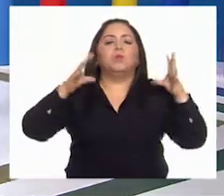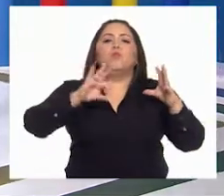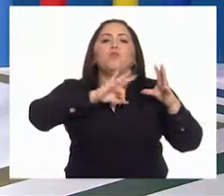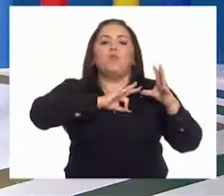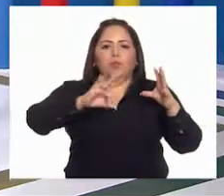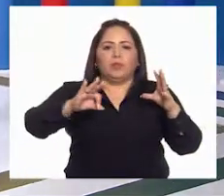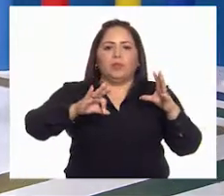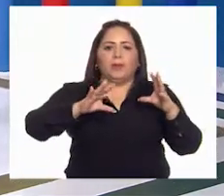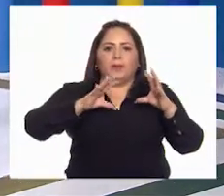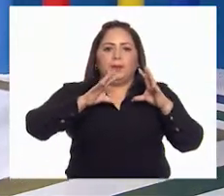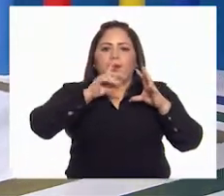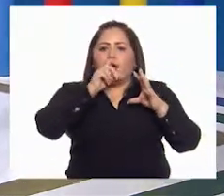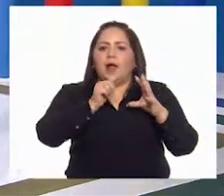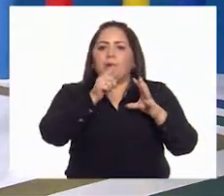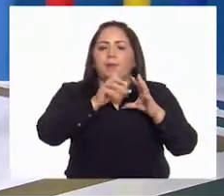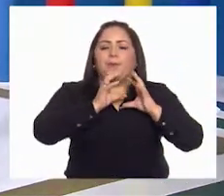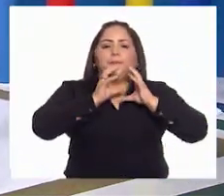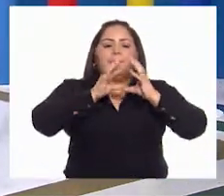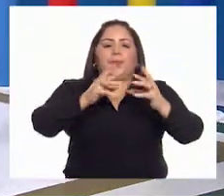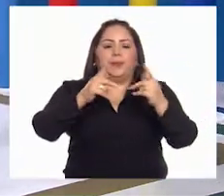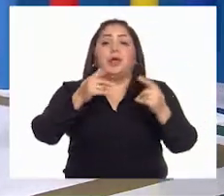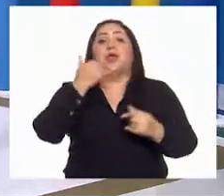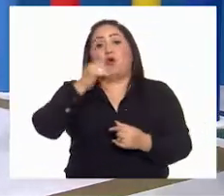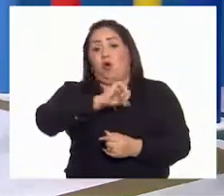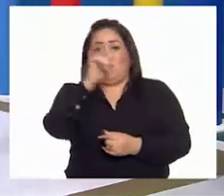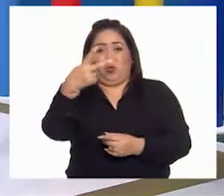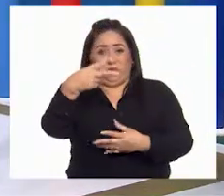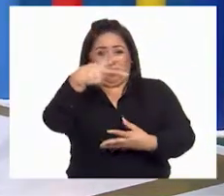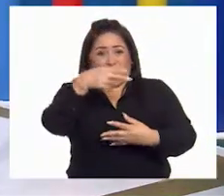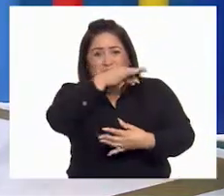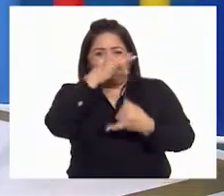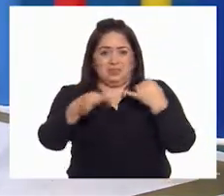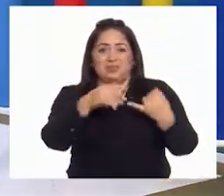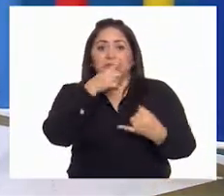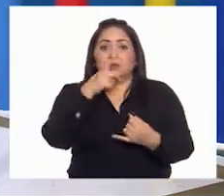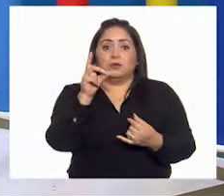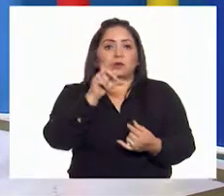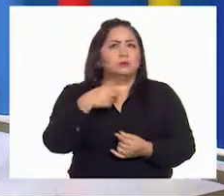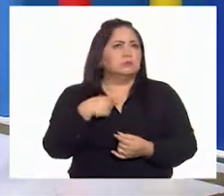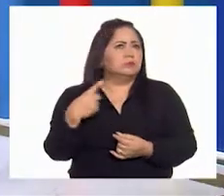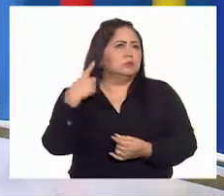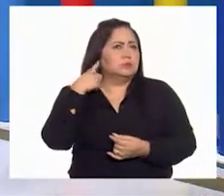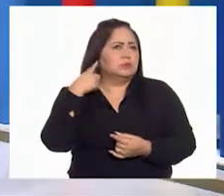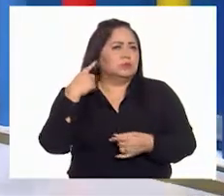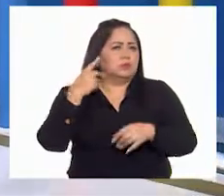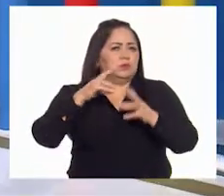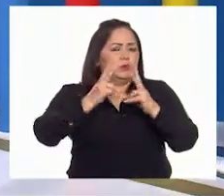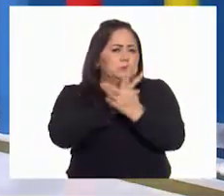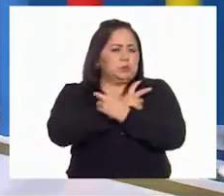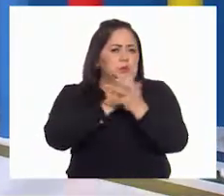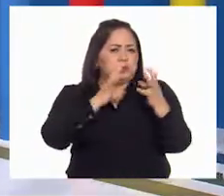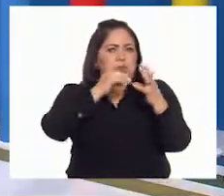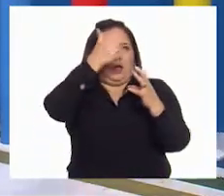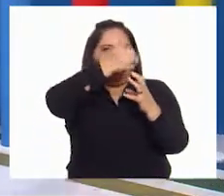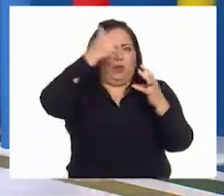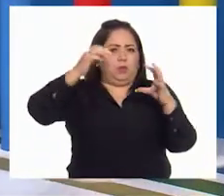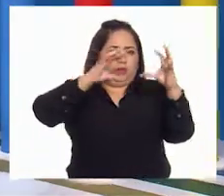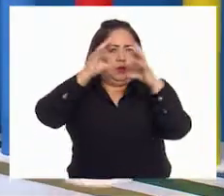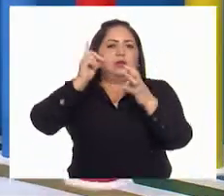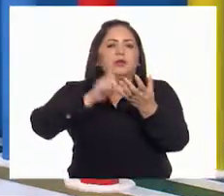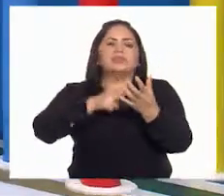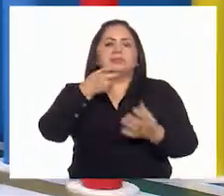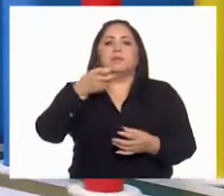capaz de escupir un alma. Y en las dos últimas, cuando dice, escucho al cráneo en cada burbuja, es